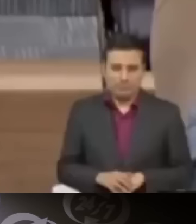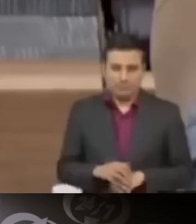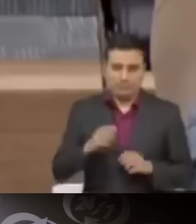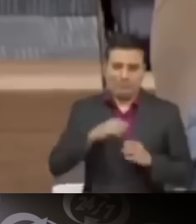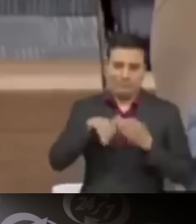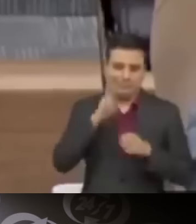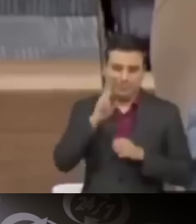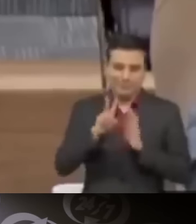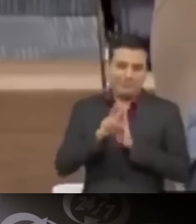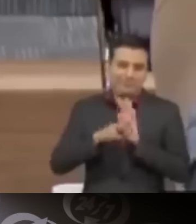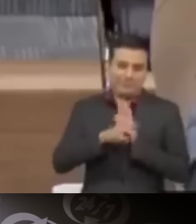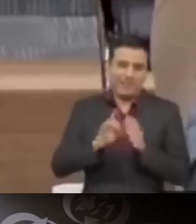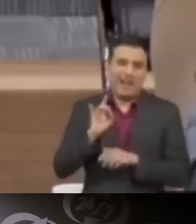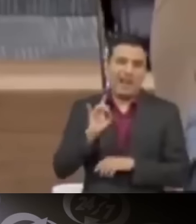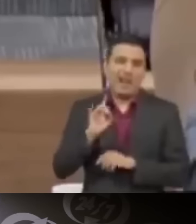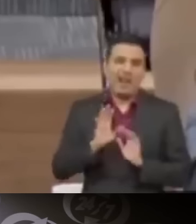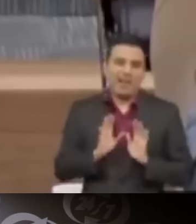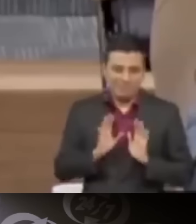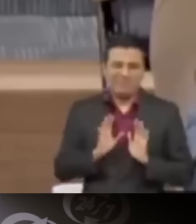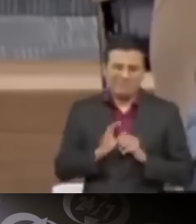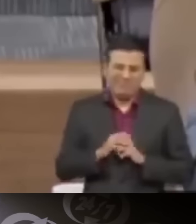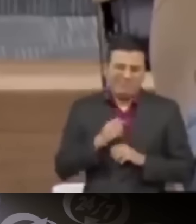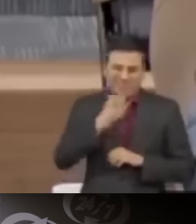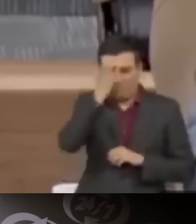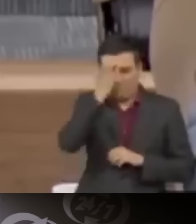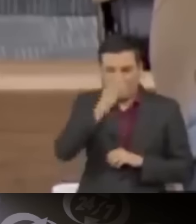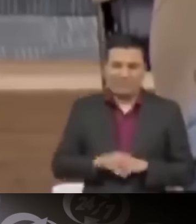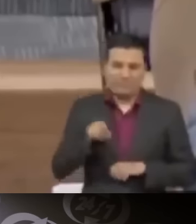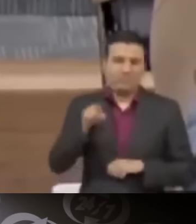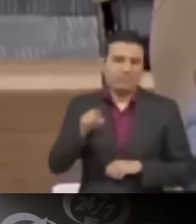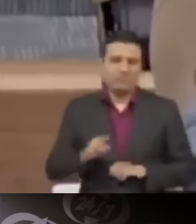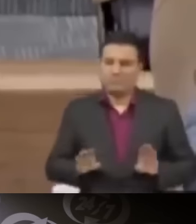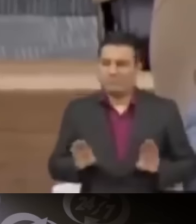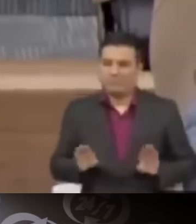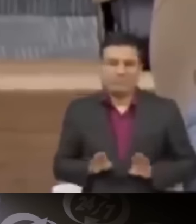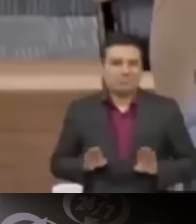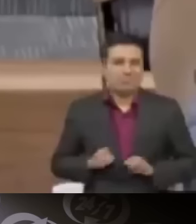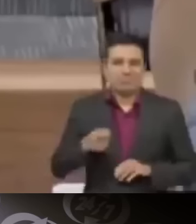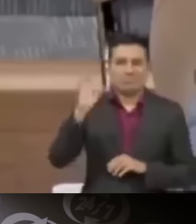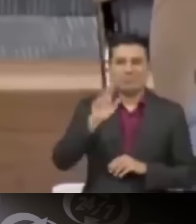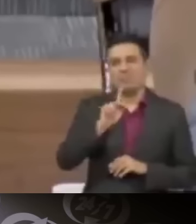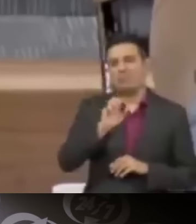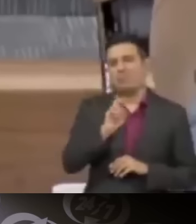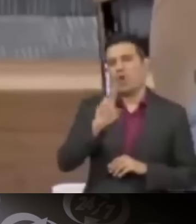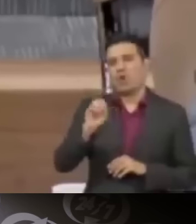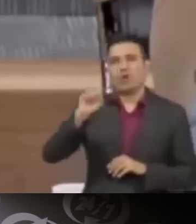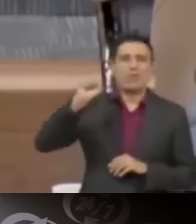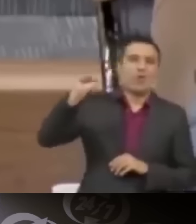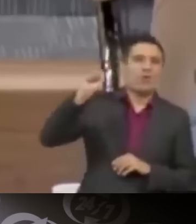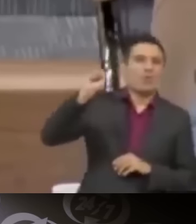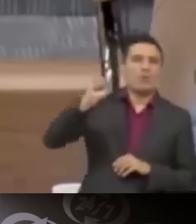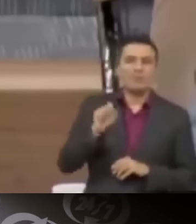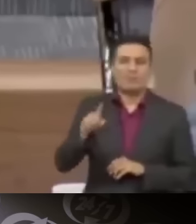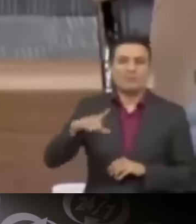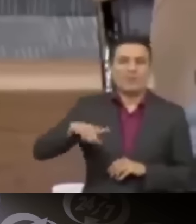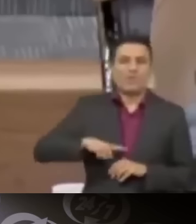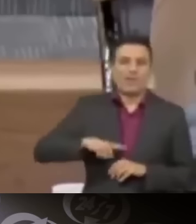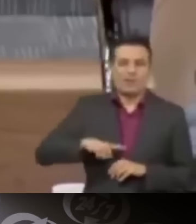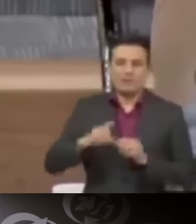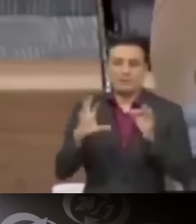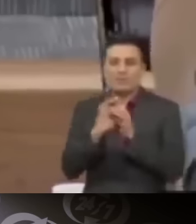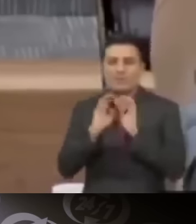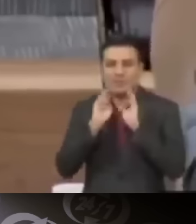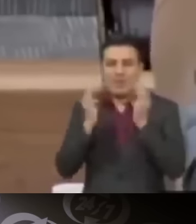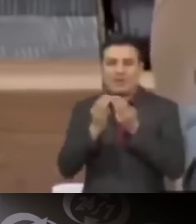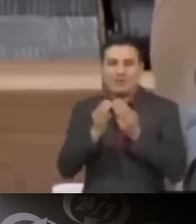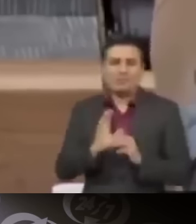Y yo conozco y sé la conducta de porros que tienen los representantes de la narcocoalición, que hoy gobierna. Nos